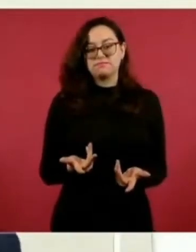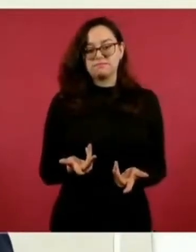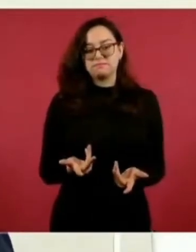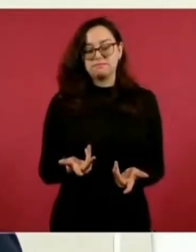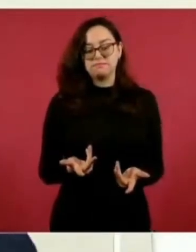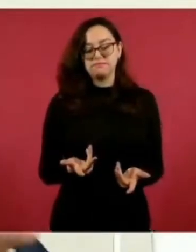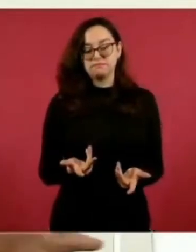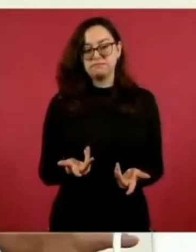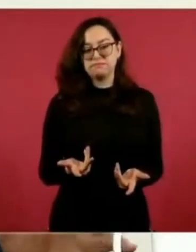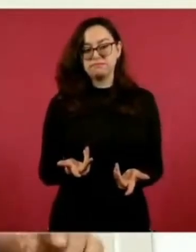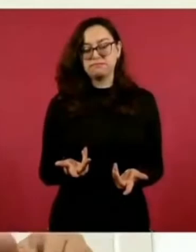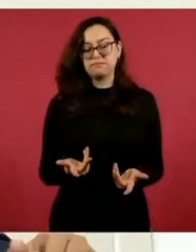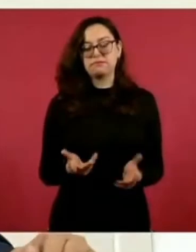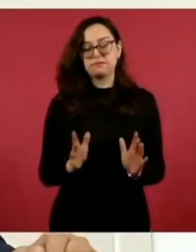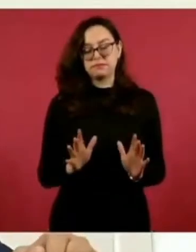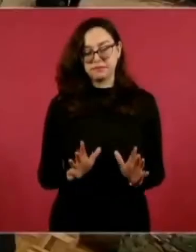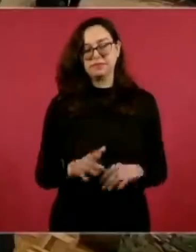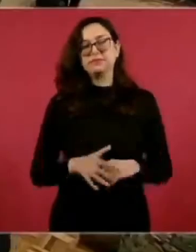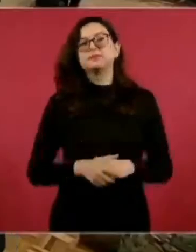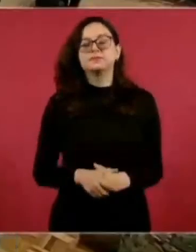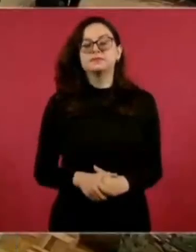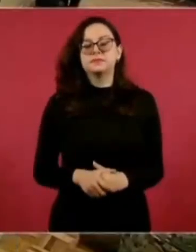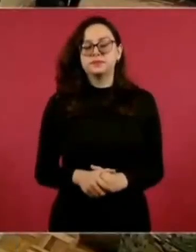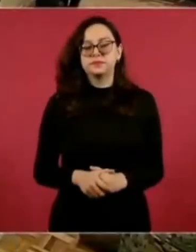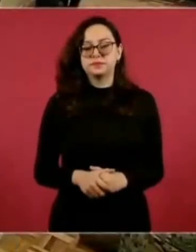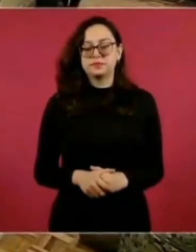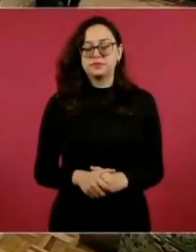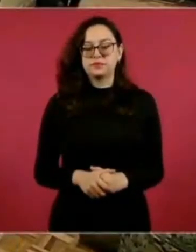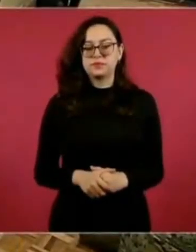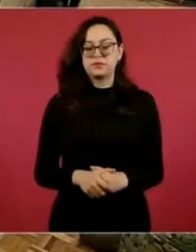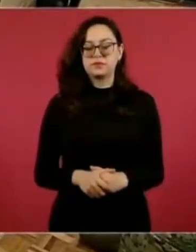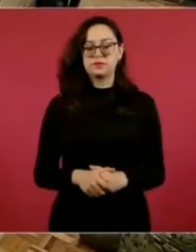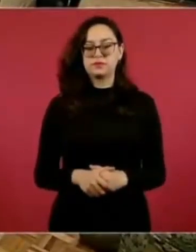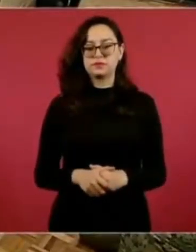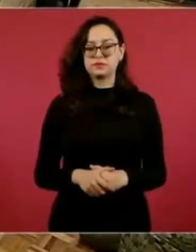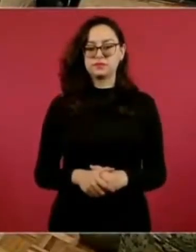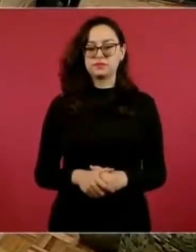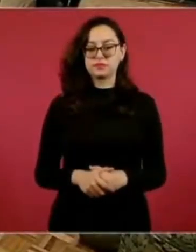de que primero, durante algún tiempo,